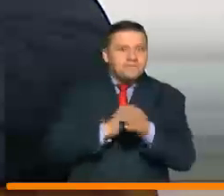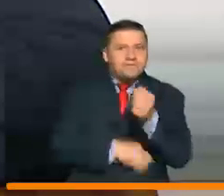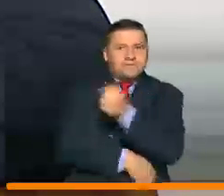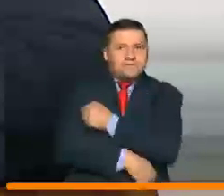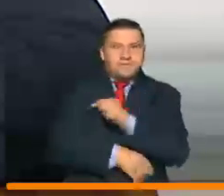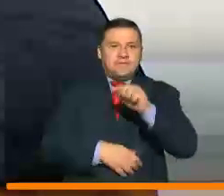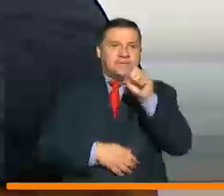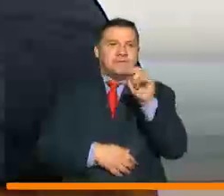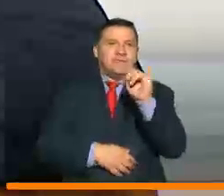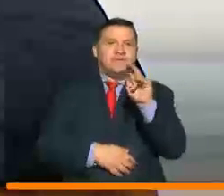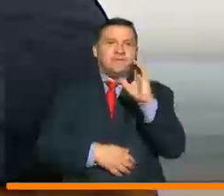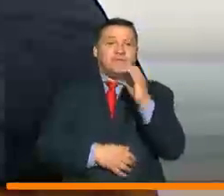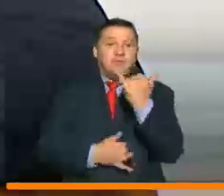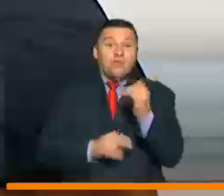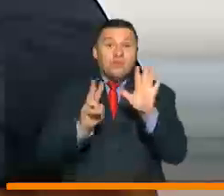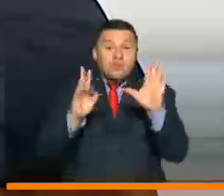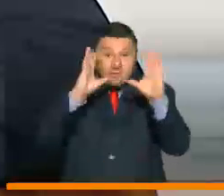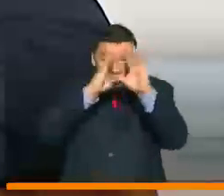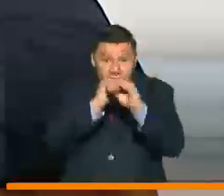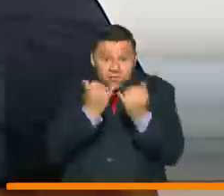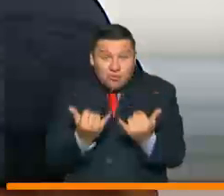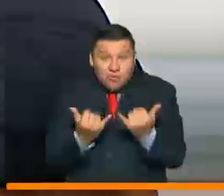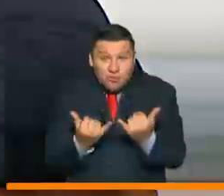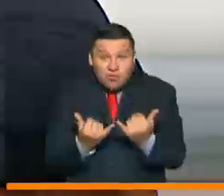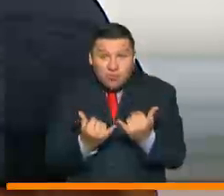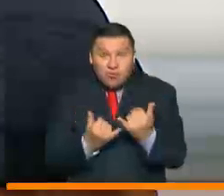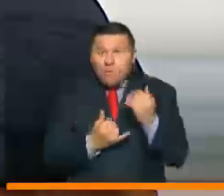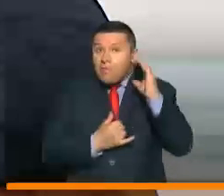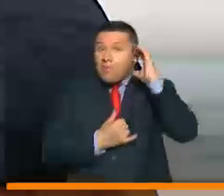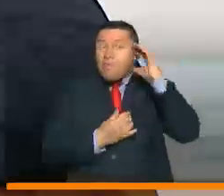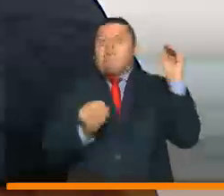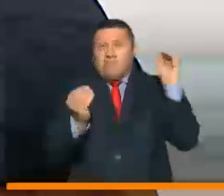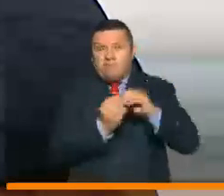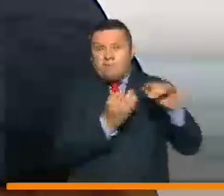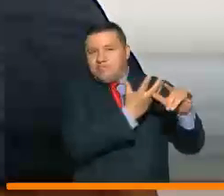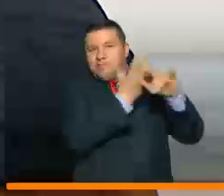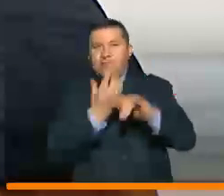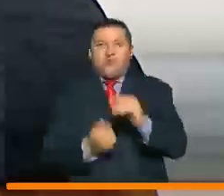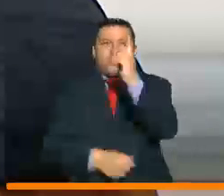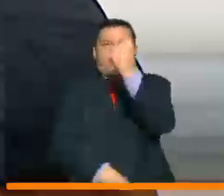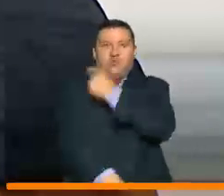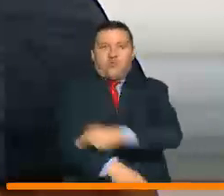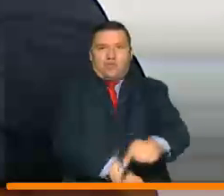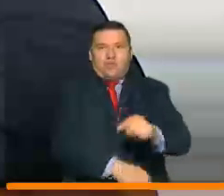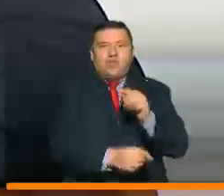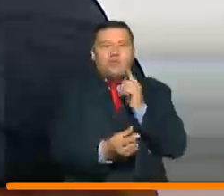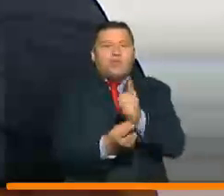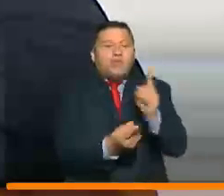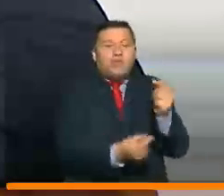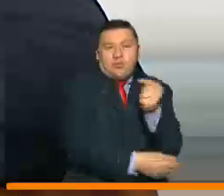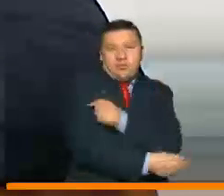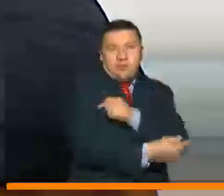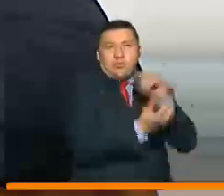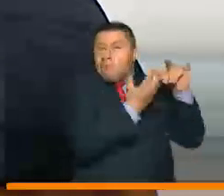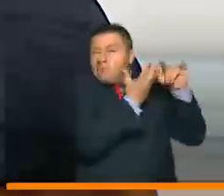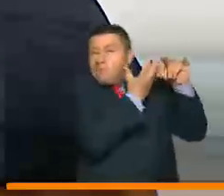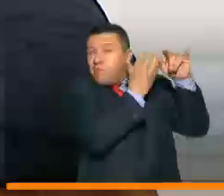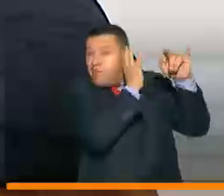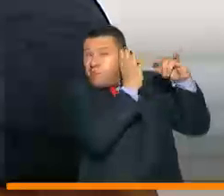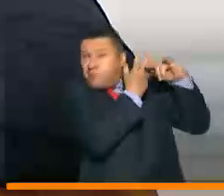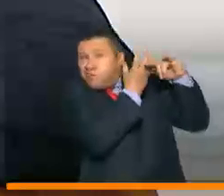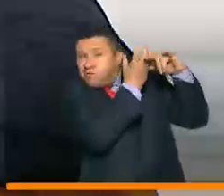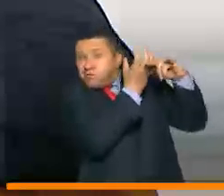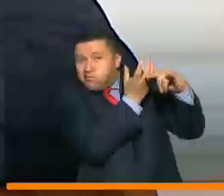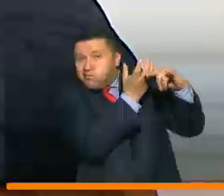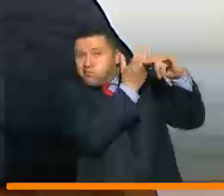vacunas de Sinovac. Hoy a las 7 de la noche llega un cargamento de 1 millón de vacunas, las cuales están